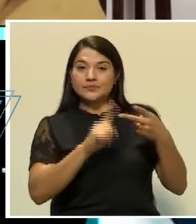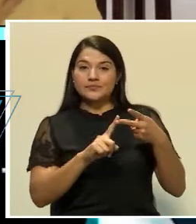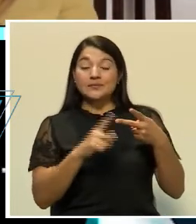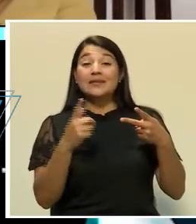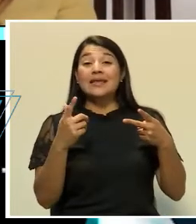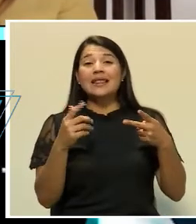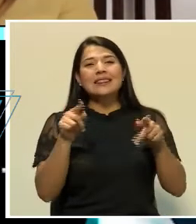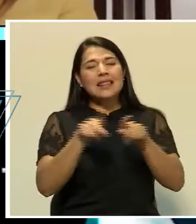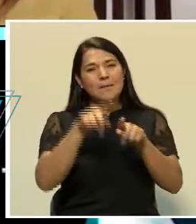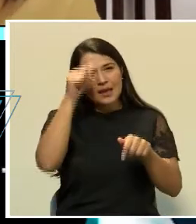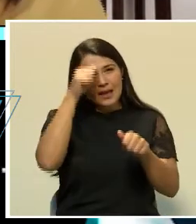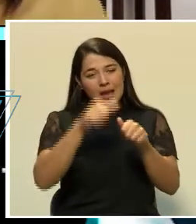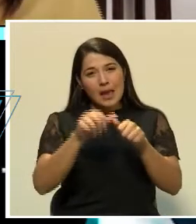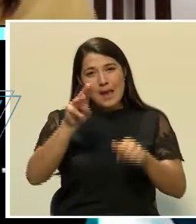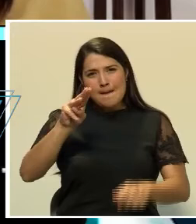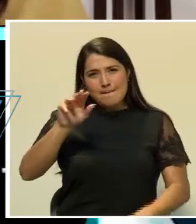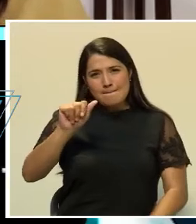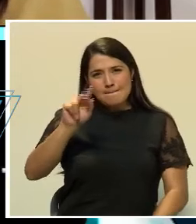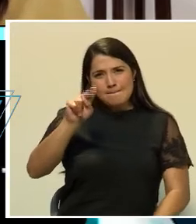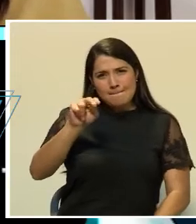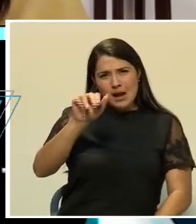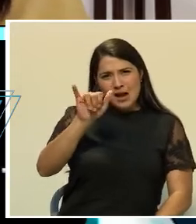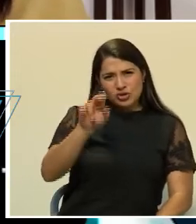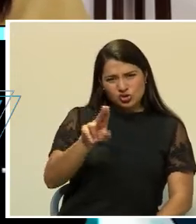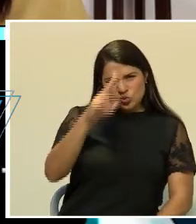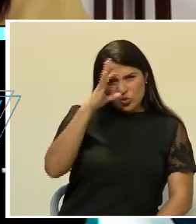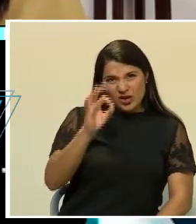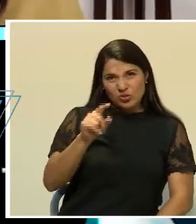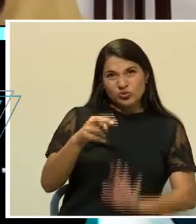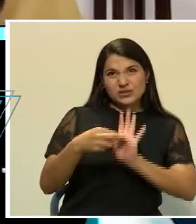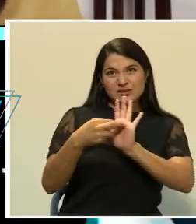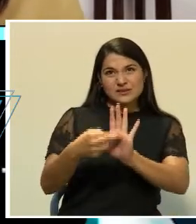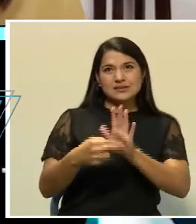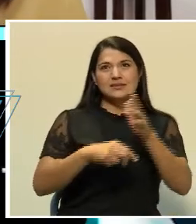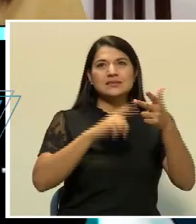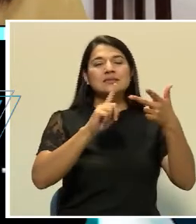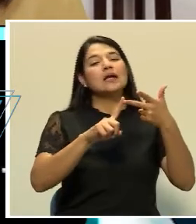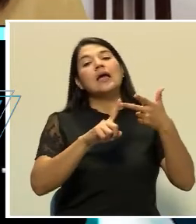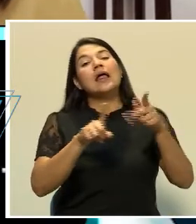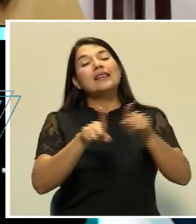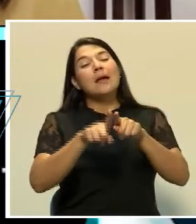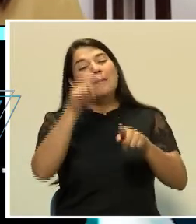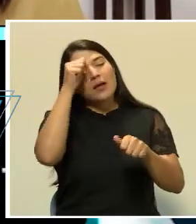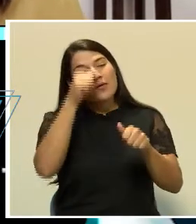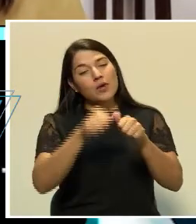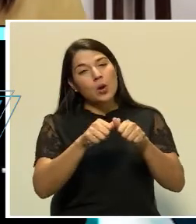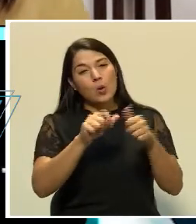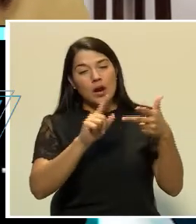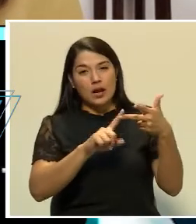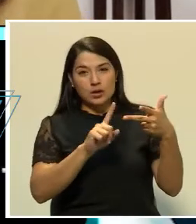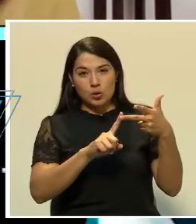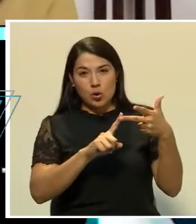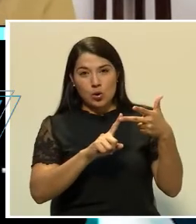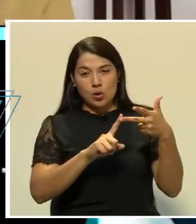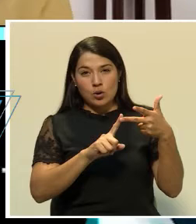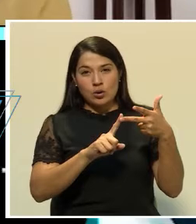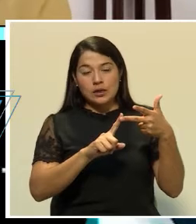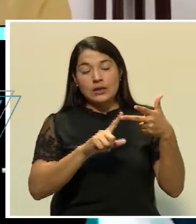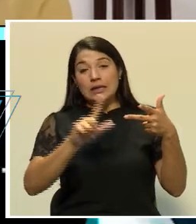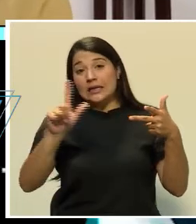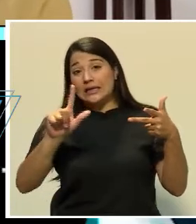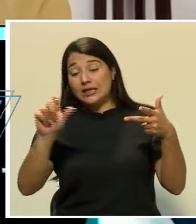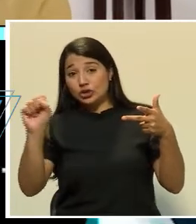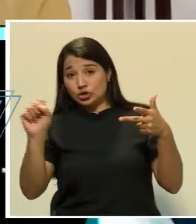cabeza Manjú, que creo que usted representa. Se me vinieron las imágenes de Mimi